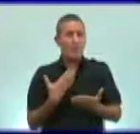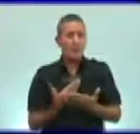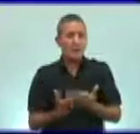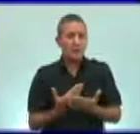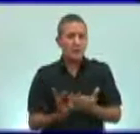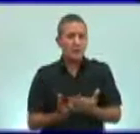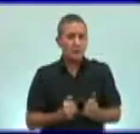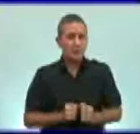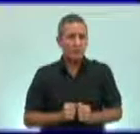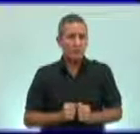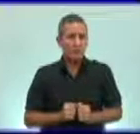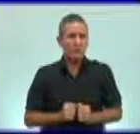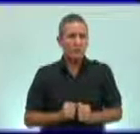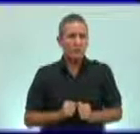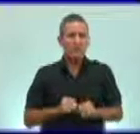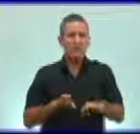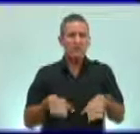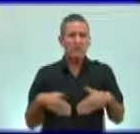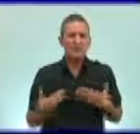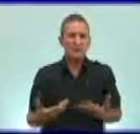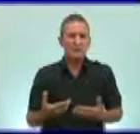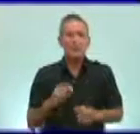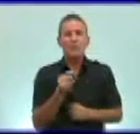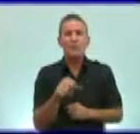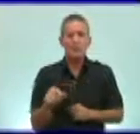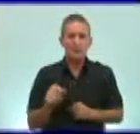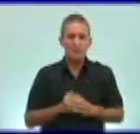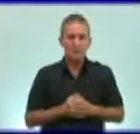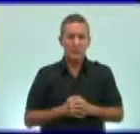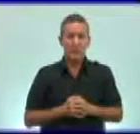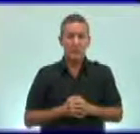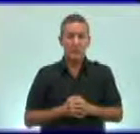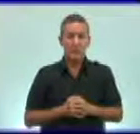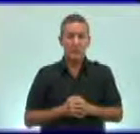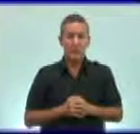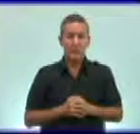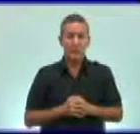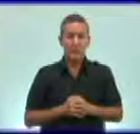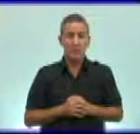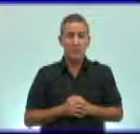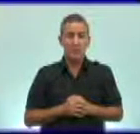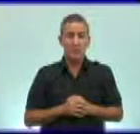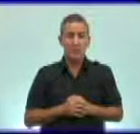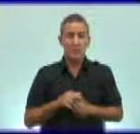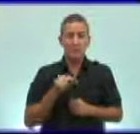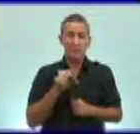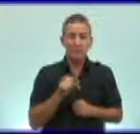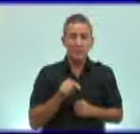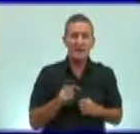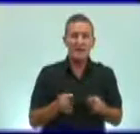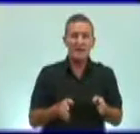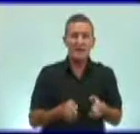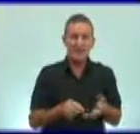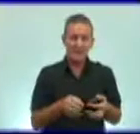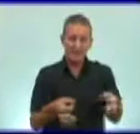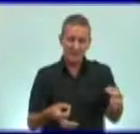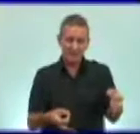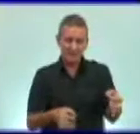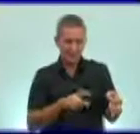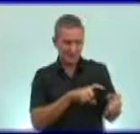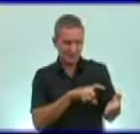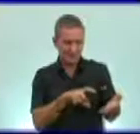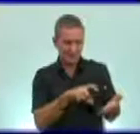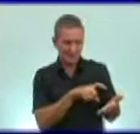que son humanos. Lo increíble es que este fragmento sea